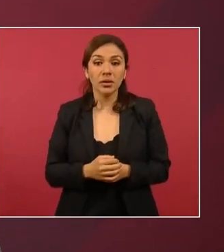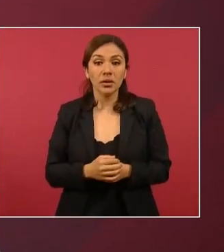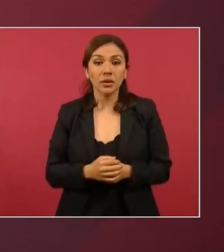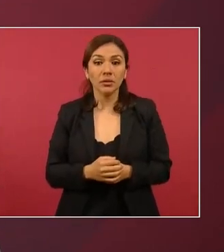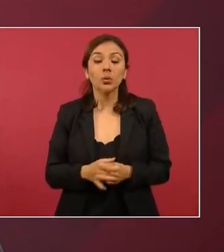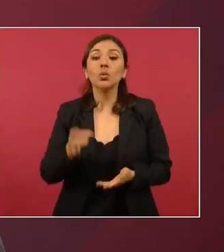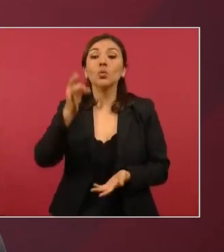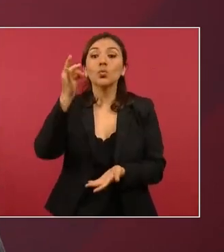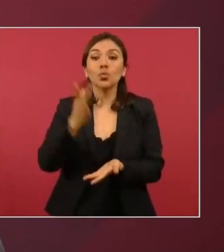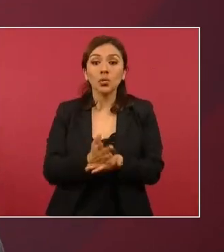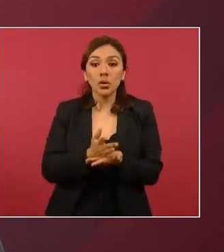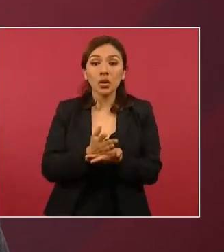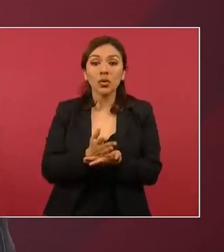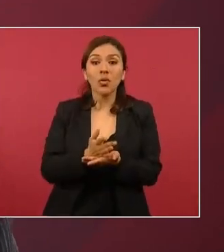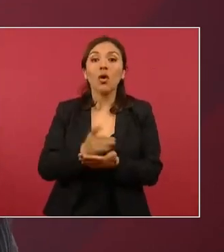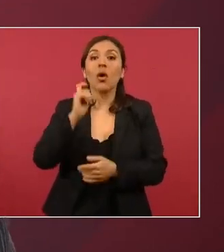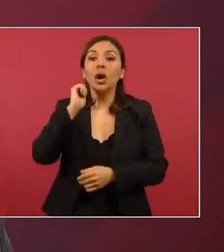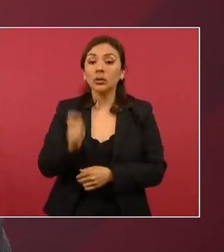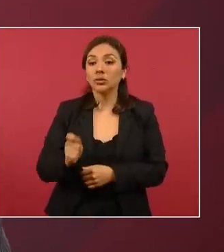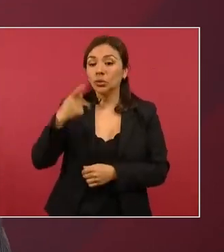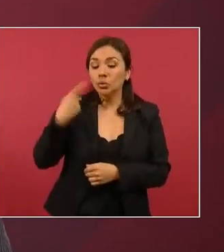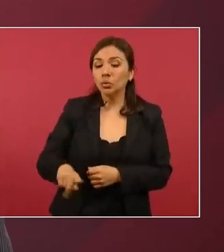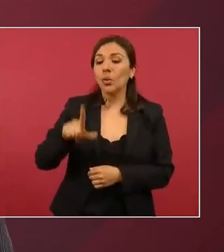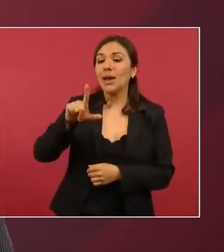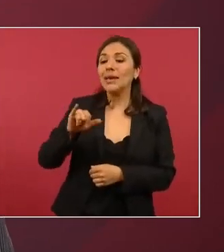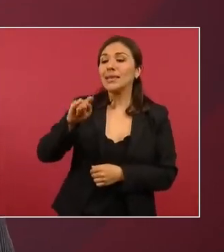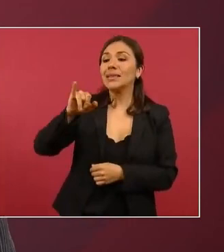solo es Litio México,